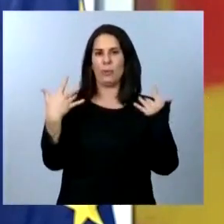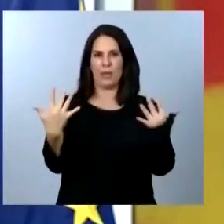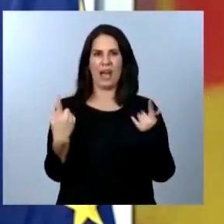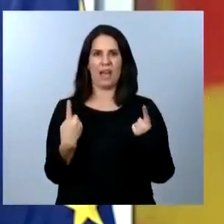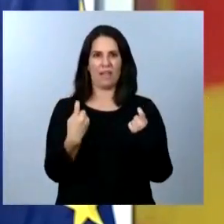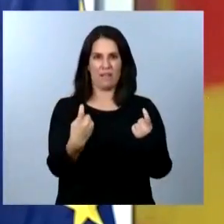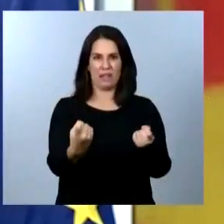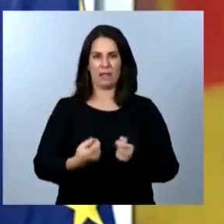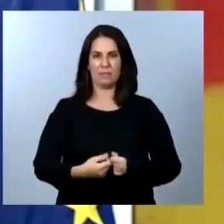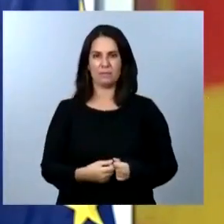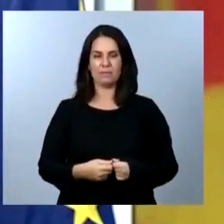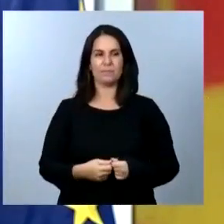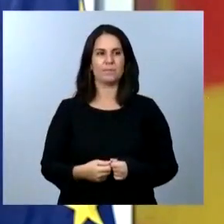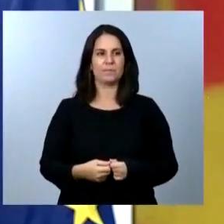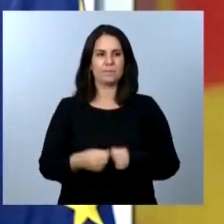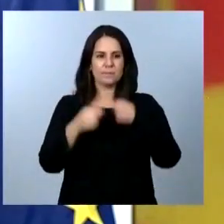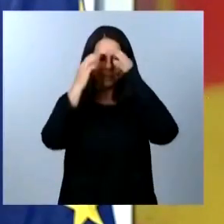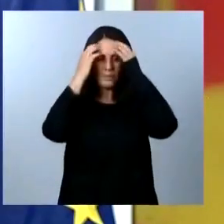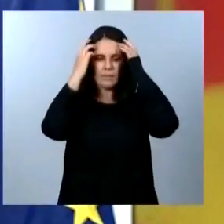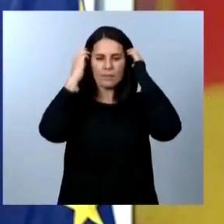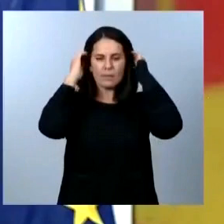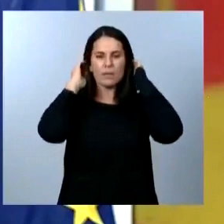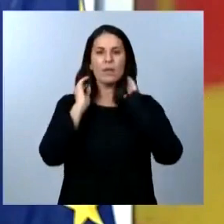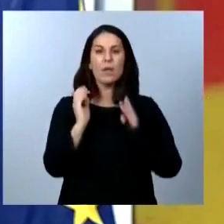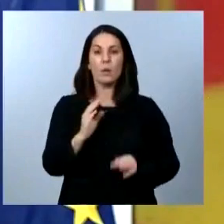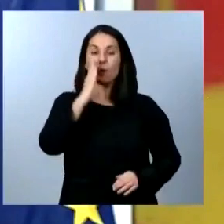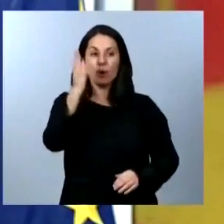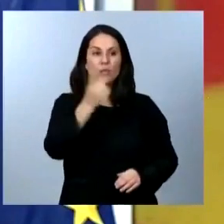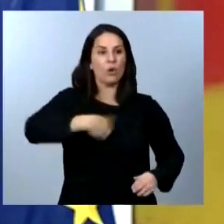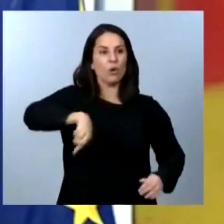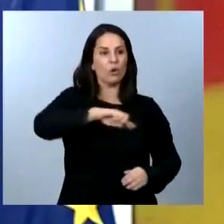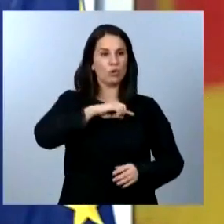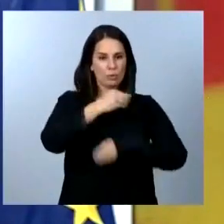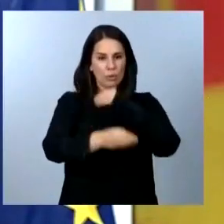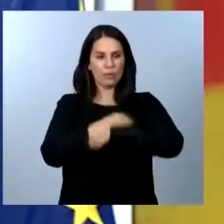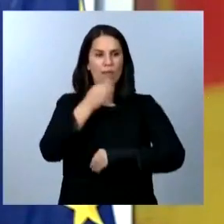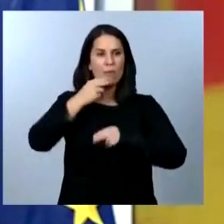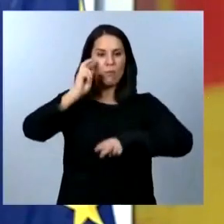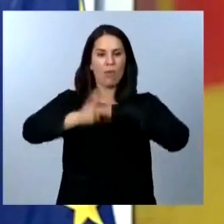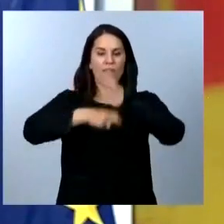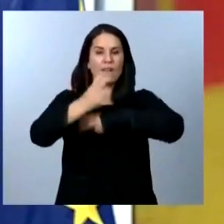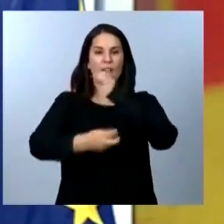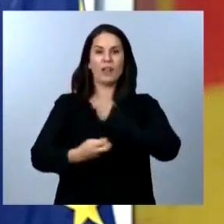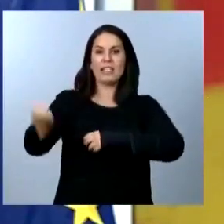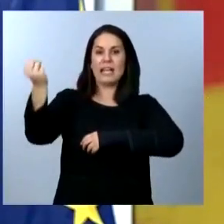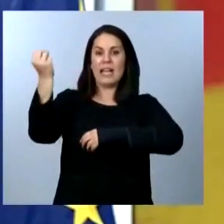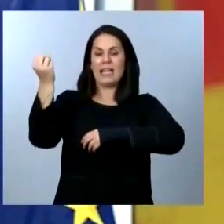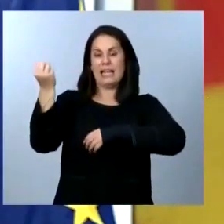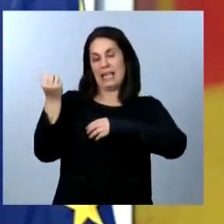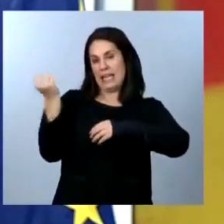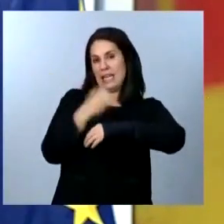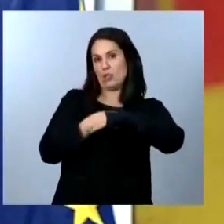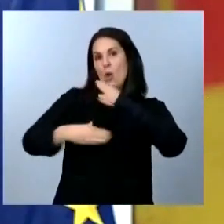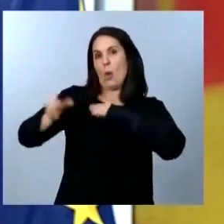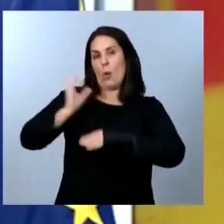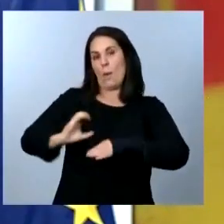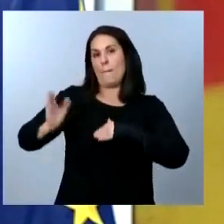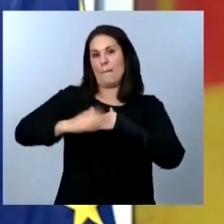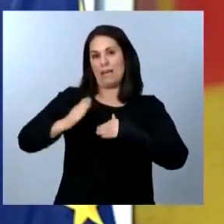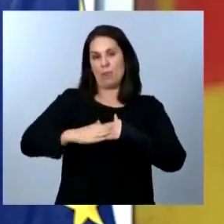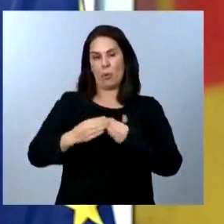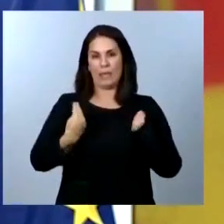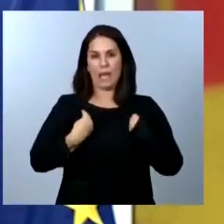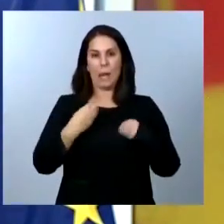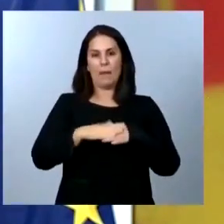necesita. Por eso, vamos a introducir algunas modificaciones en el ingreso mínimo vital en la línea de ampliar su cobertura y agilizar